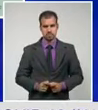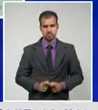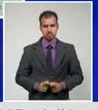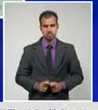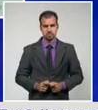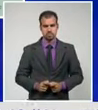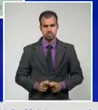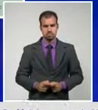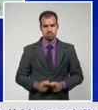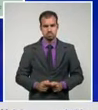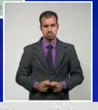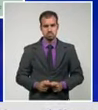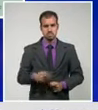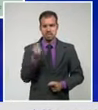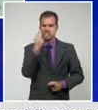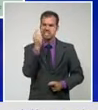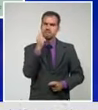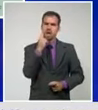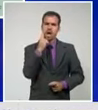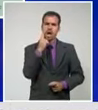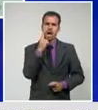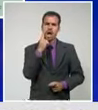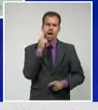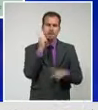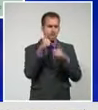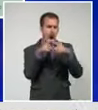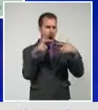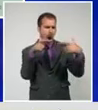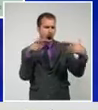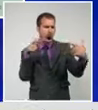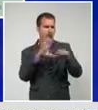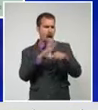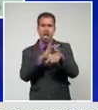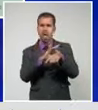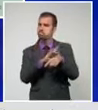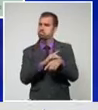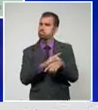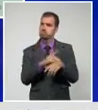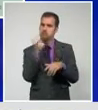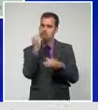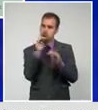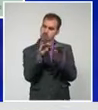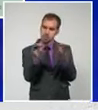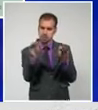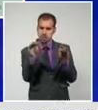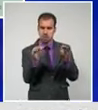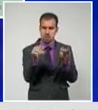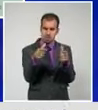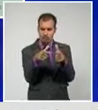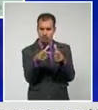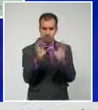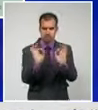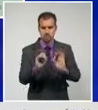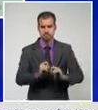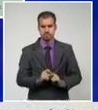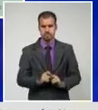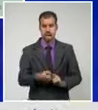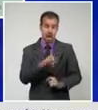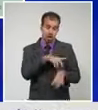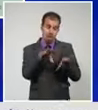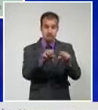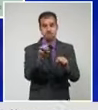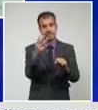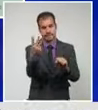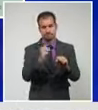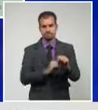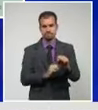cifras elevadas en ninguno de los momentos ni tasa de incidencia elevada. 3 casos en el día de ayer, 11 menos